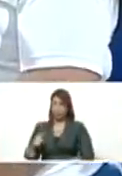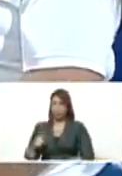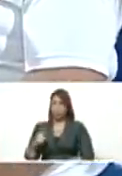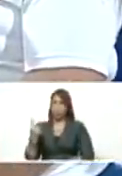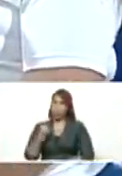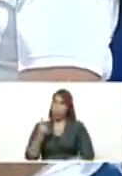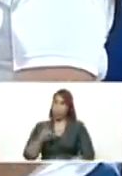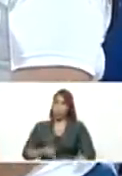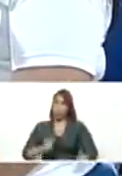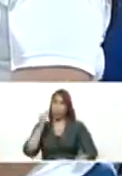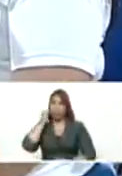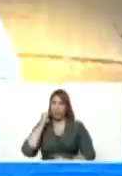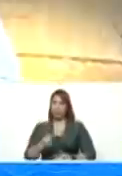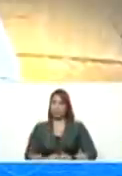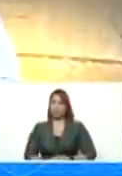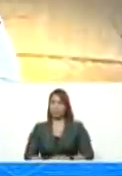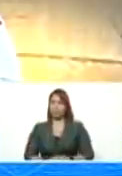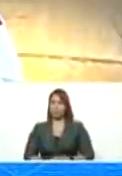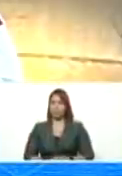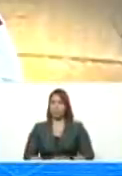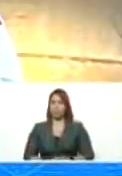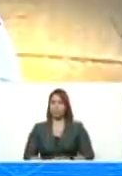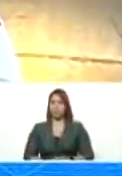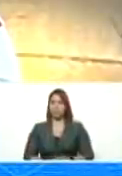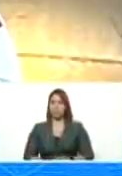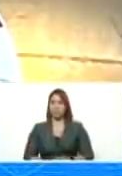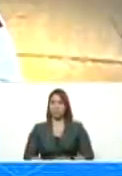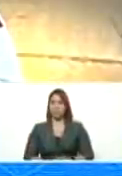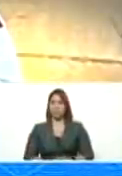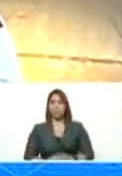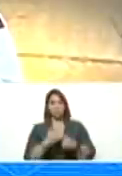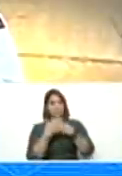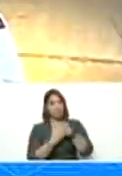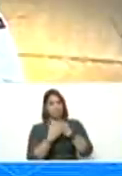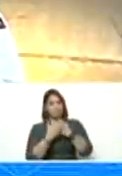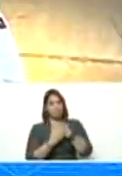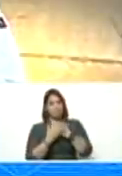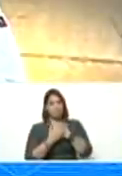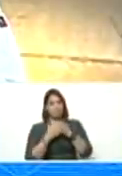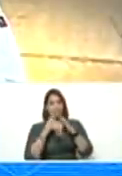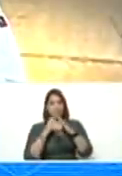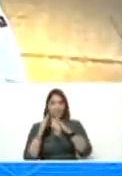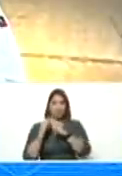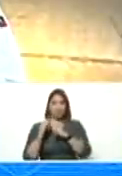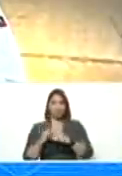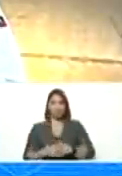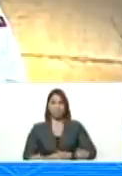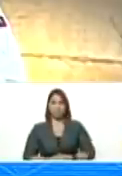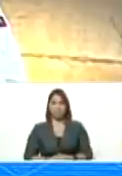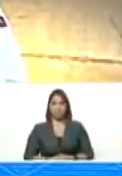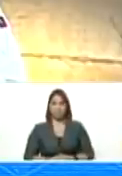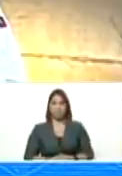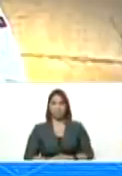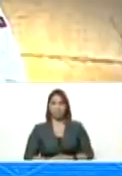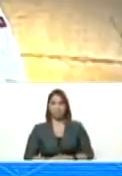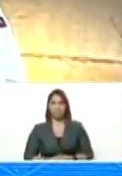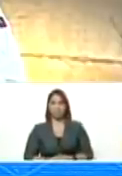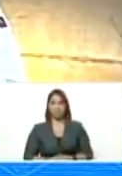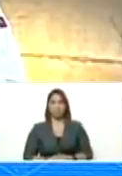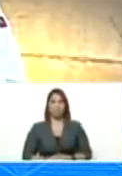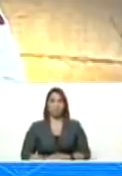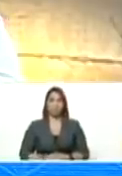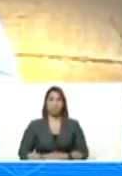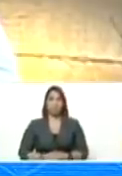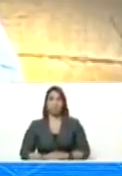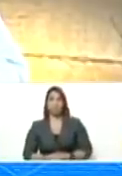única hija. Mira, vale. La consentida de la casa, Nubifred